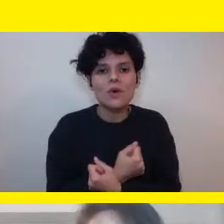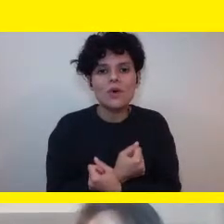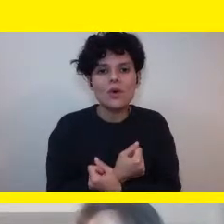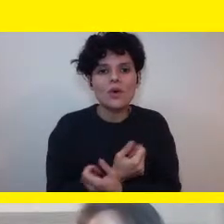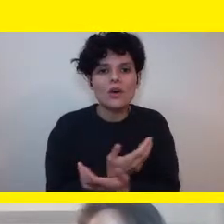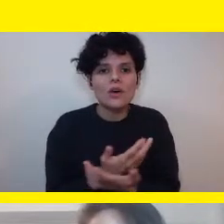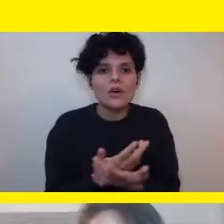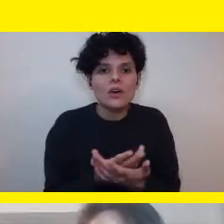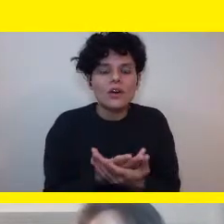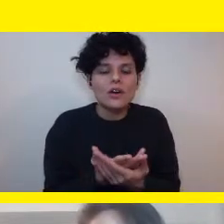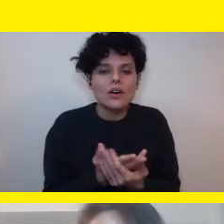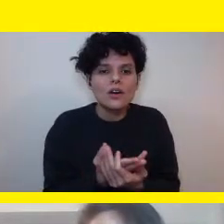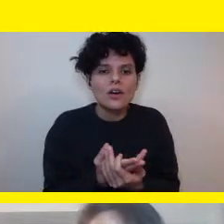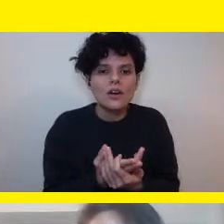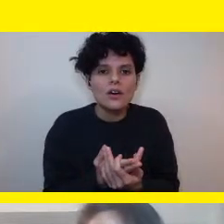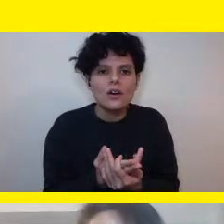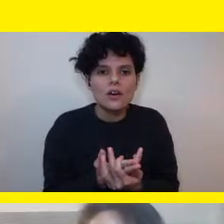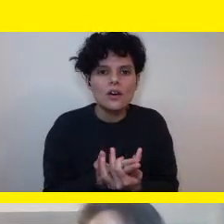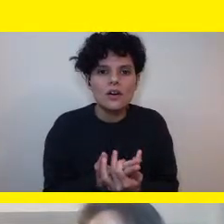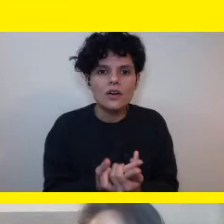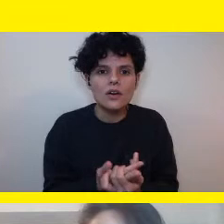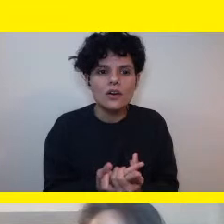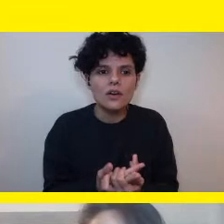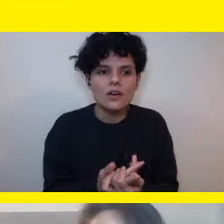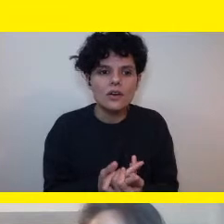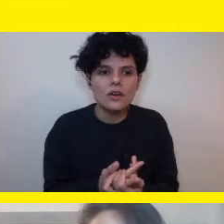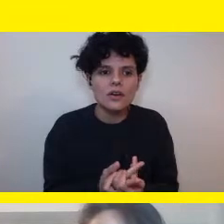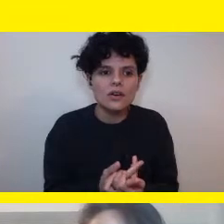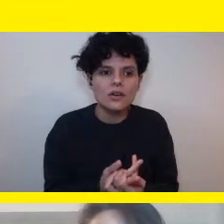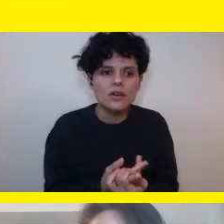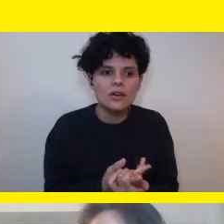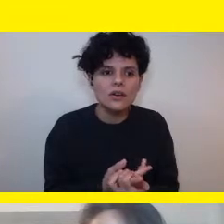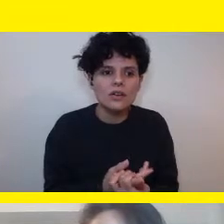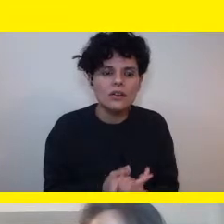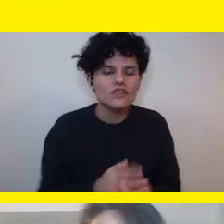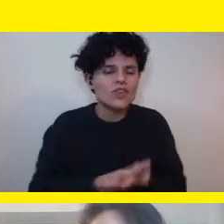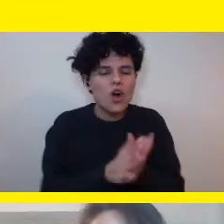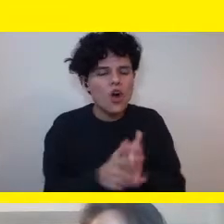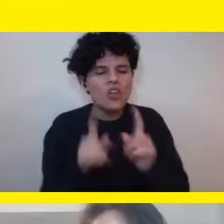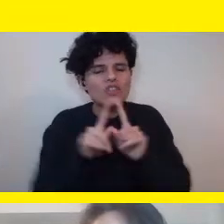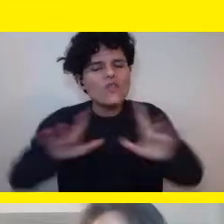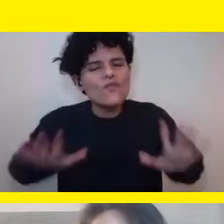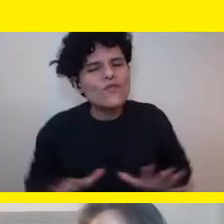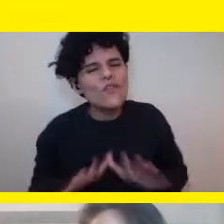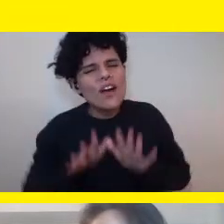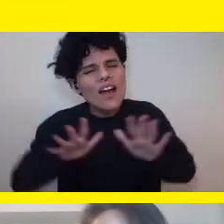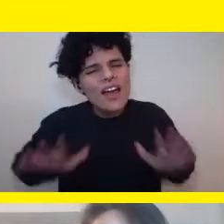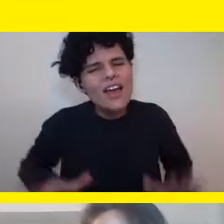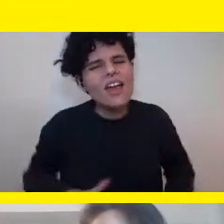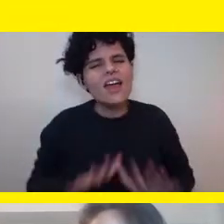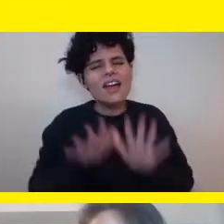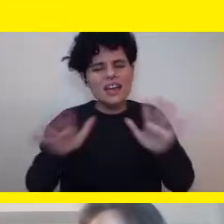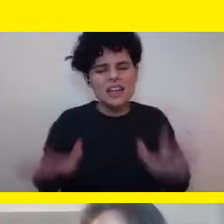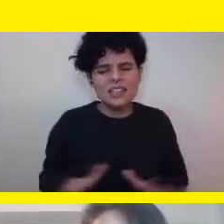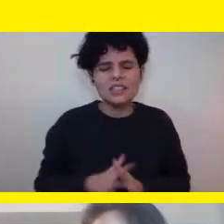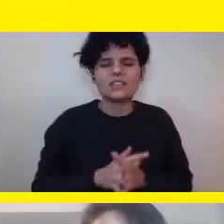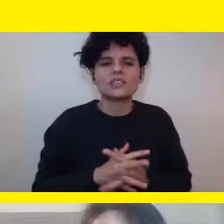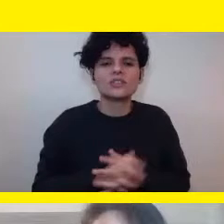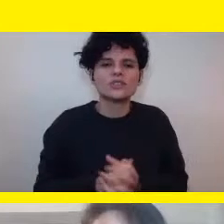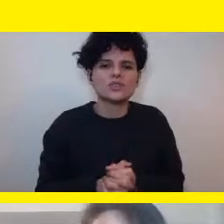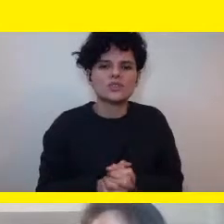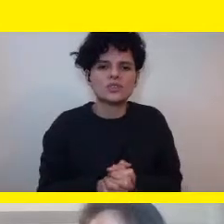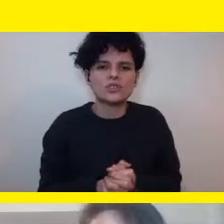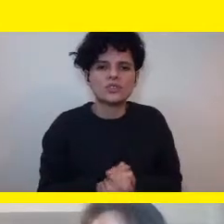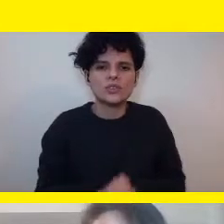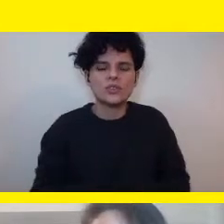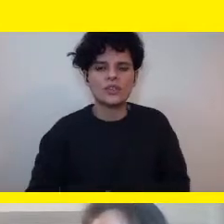dado la muestra de que todo ese empeño en instalar un